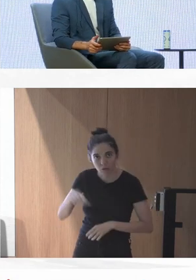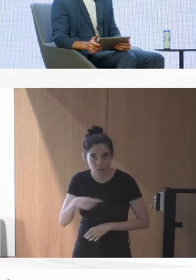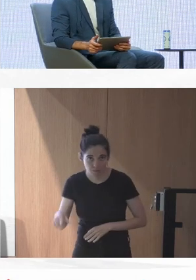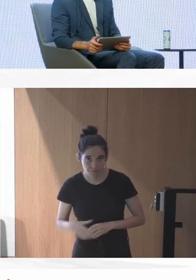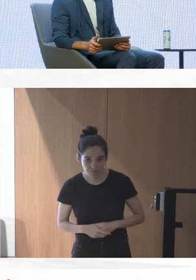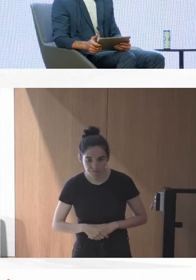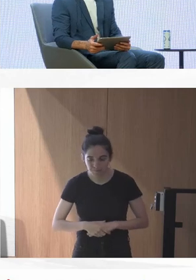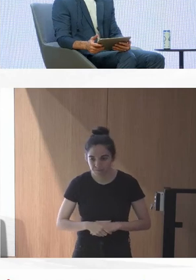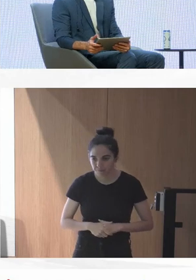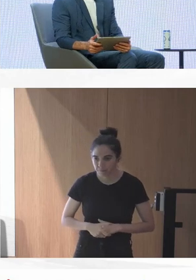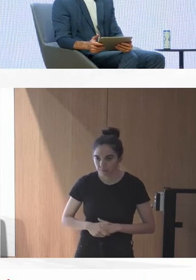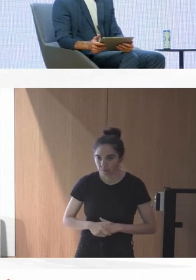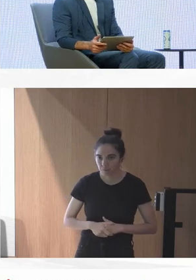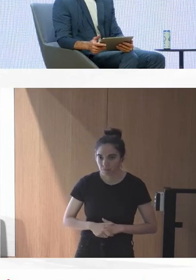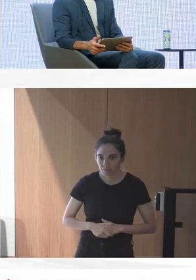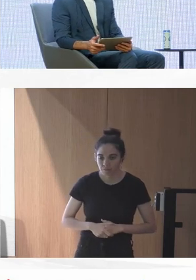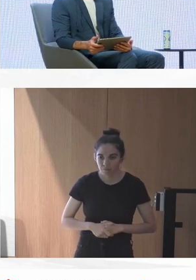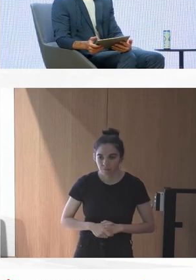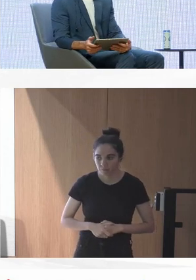Y por eso